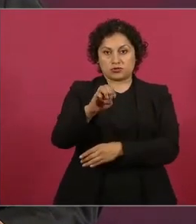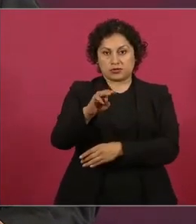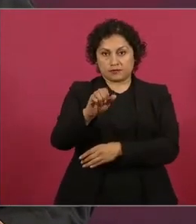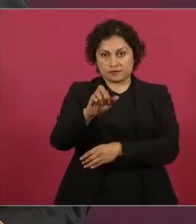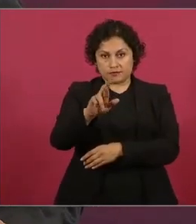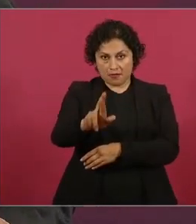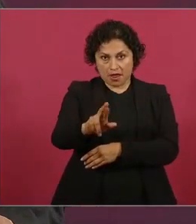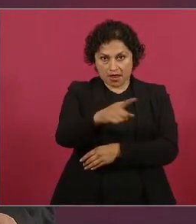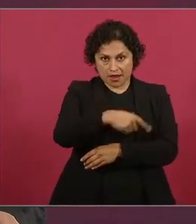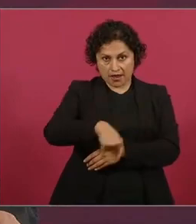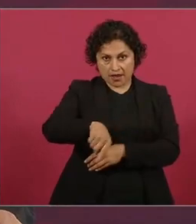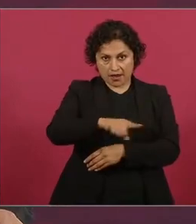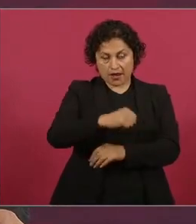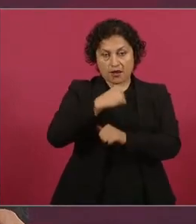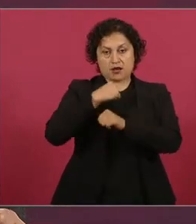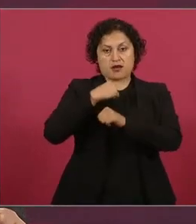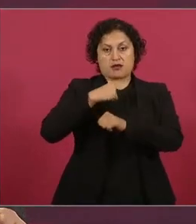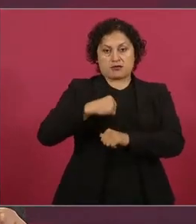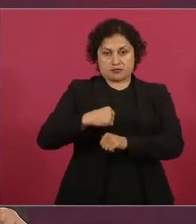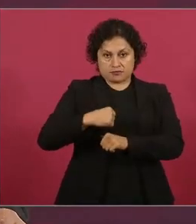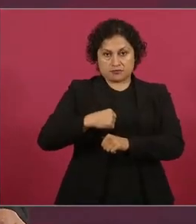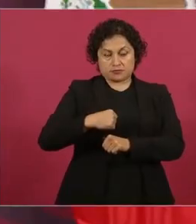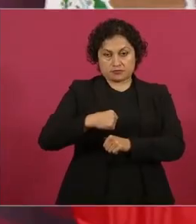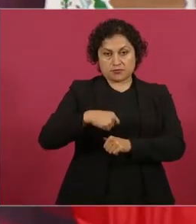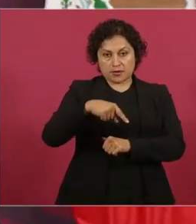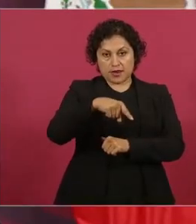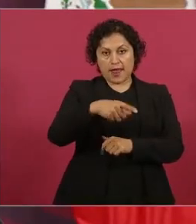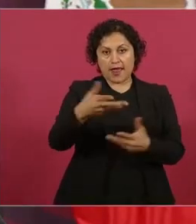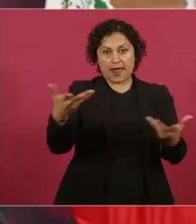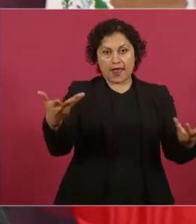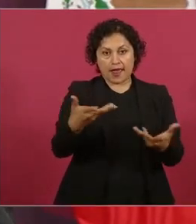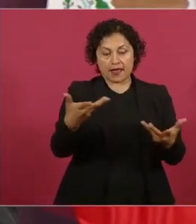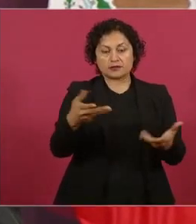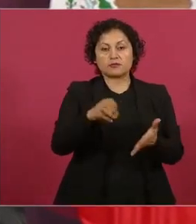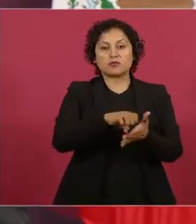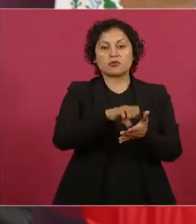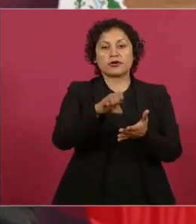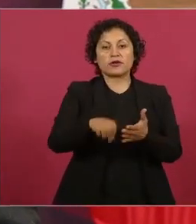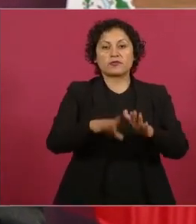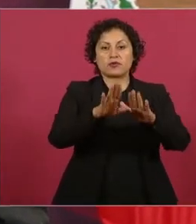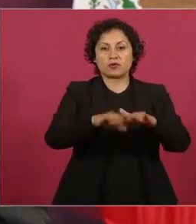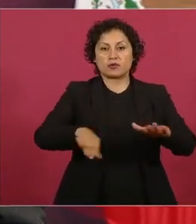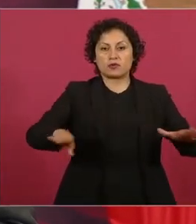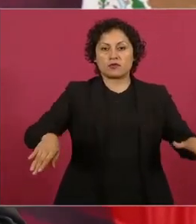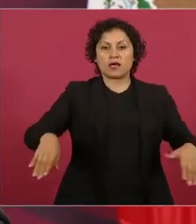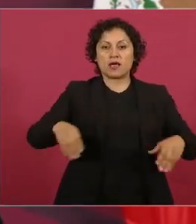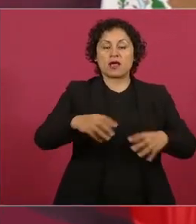una labor con dragas,